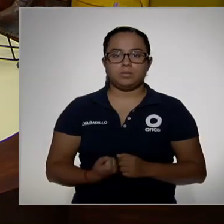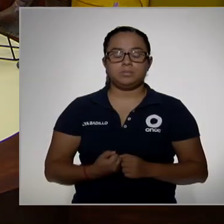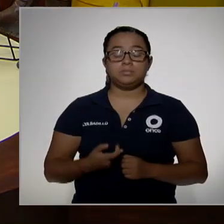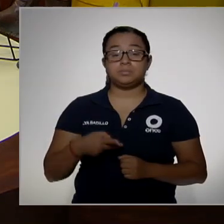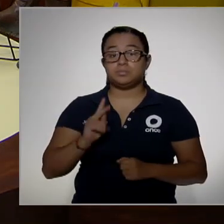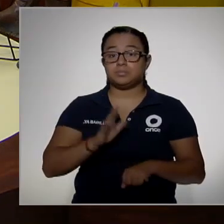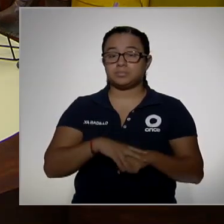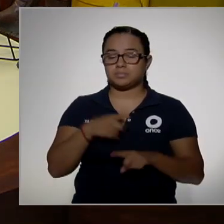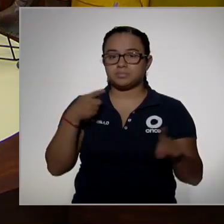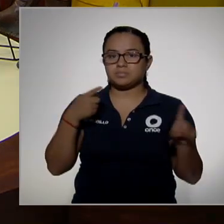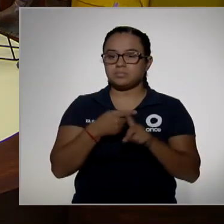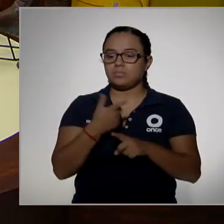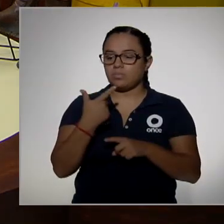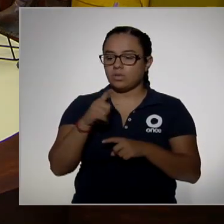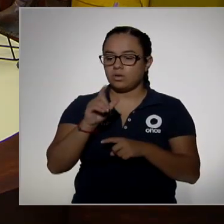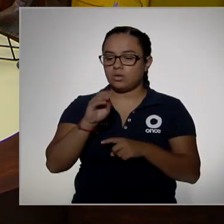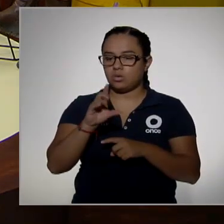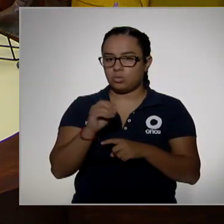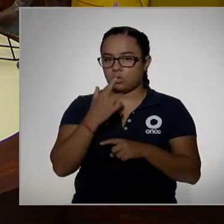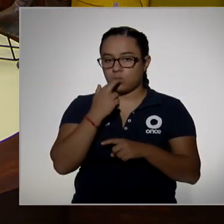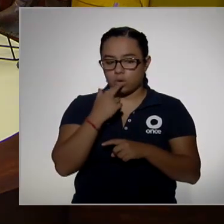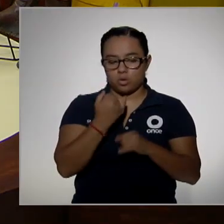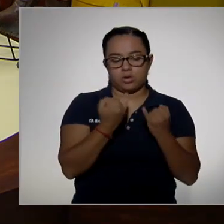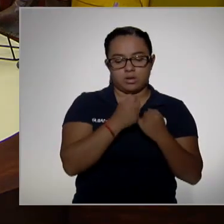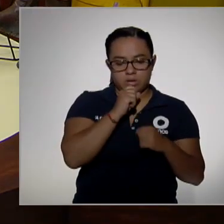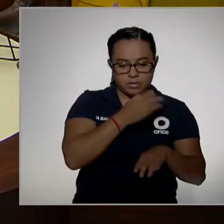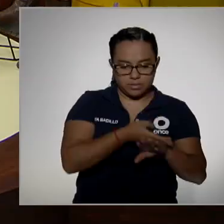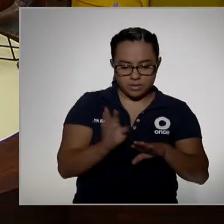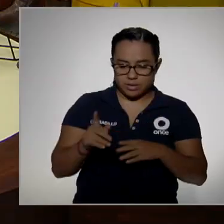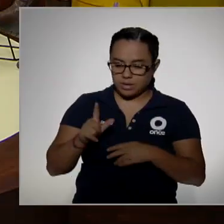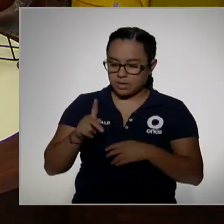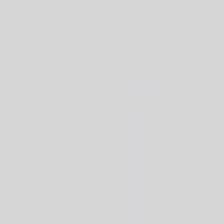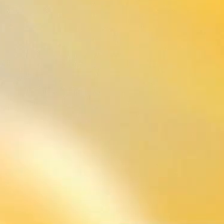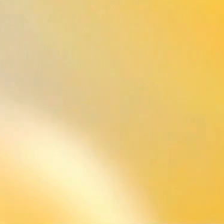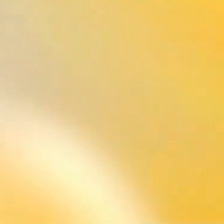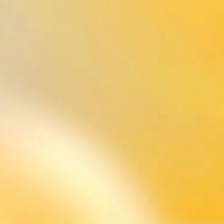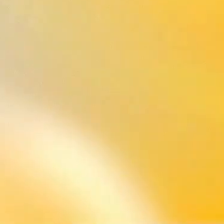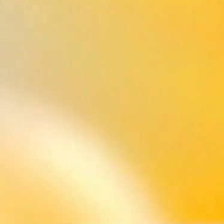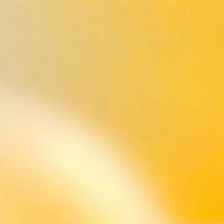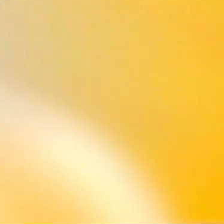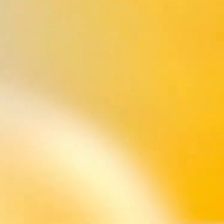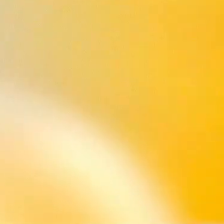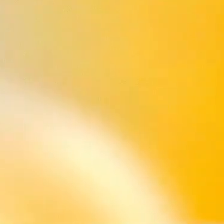glóbulos rojos glóbulos blancos y las plaquetas ahí es donde se